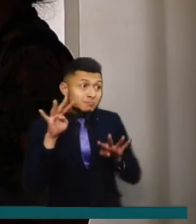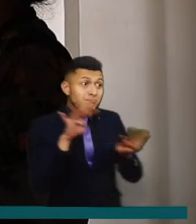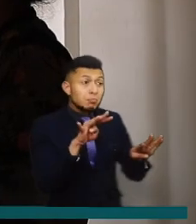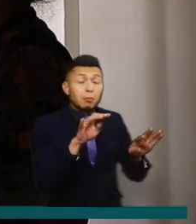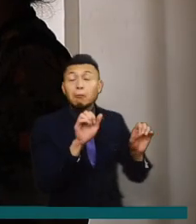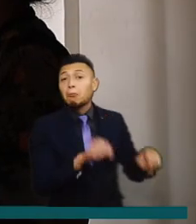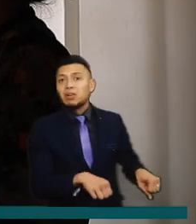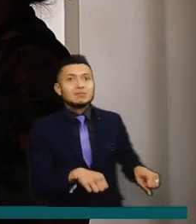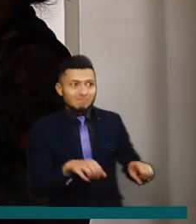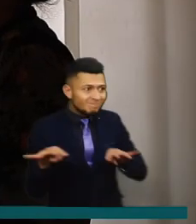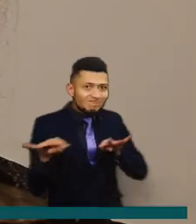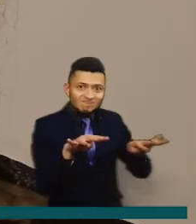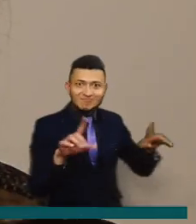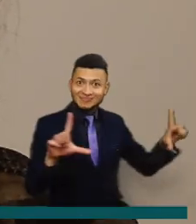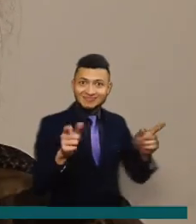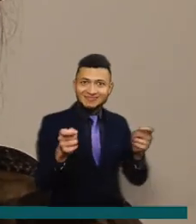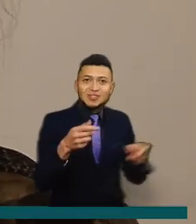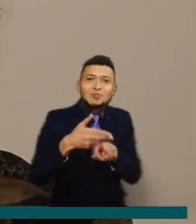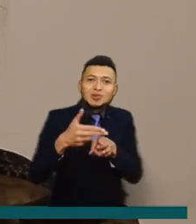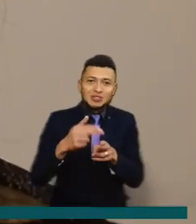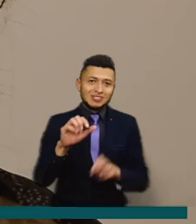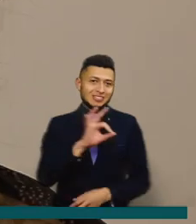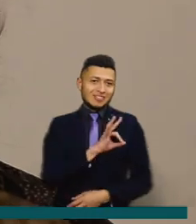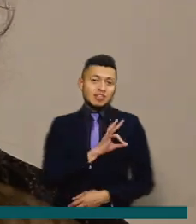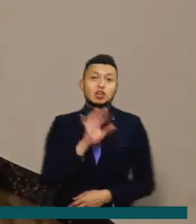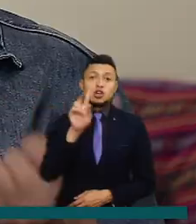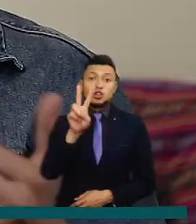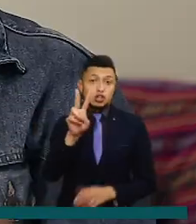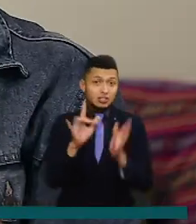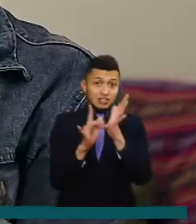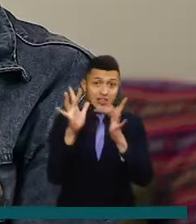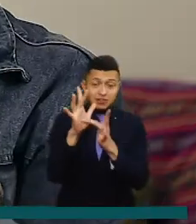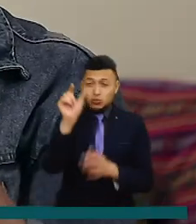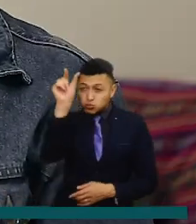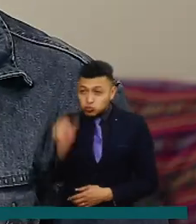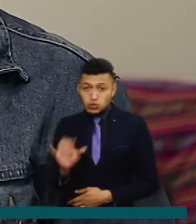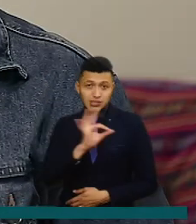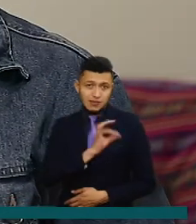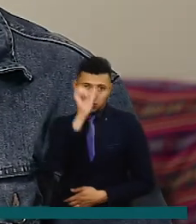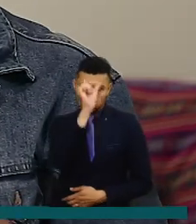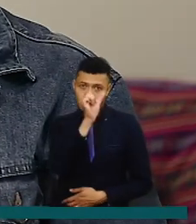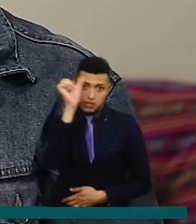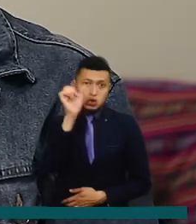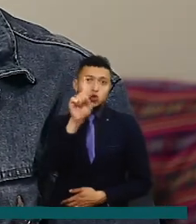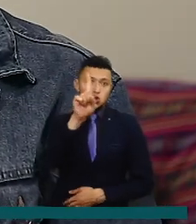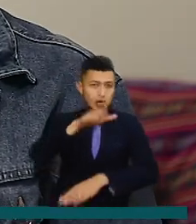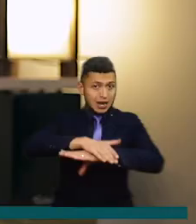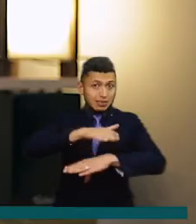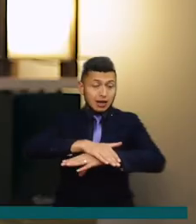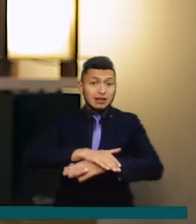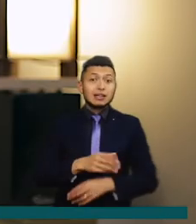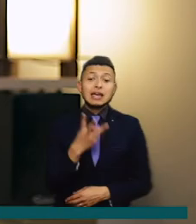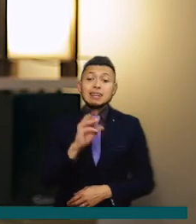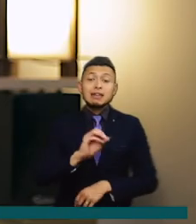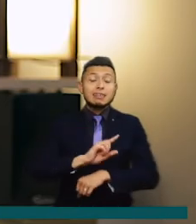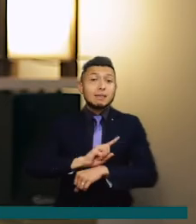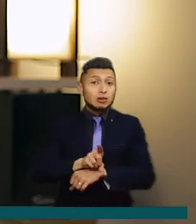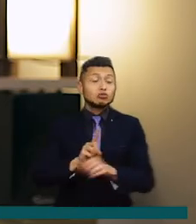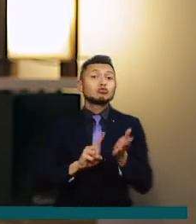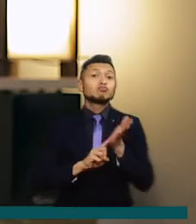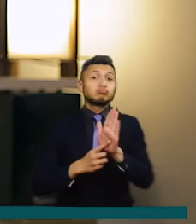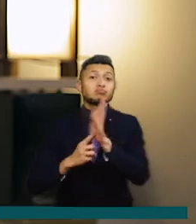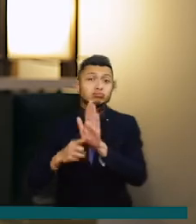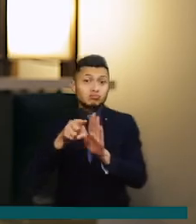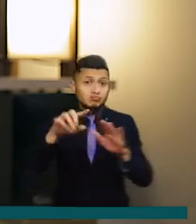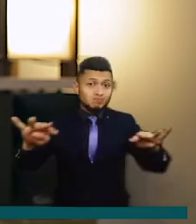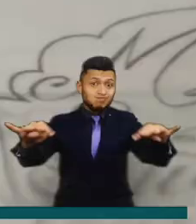pierda Toma el Control, que llega desde este 2 de abril todos los sábados a las 5:30 de la tarde. Serán 30